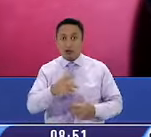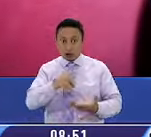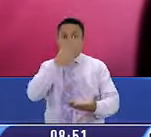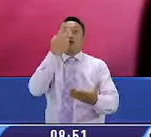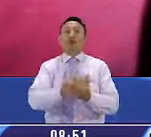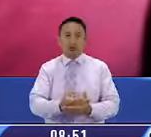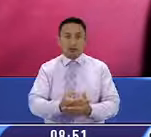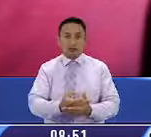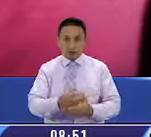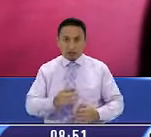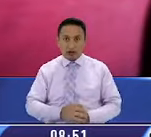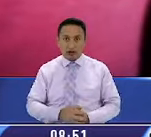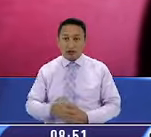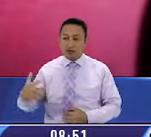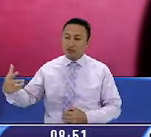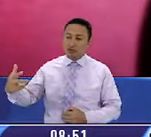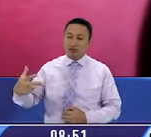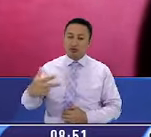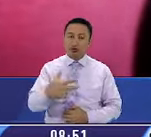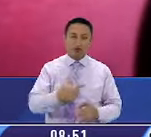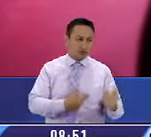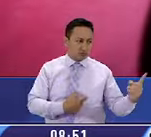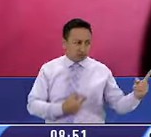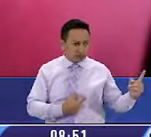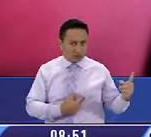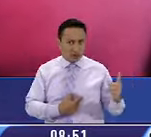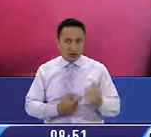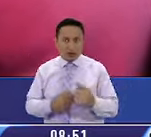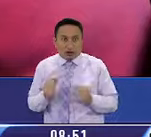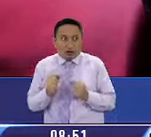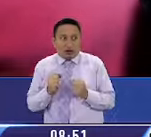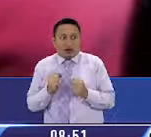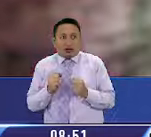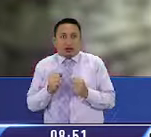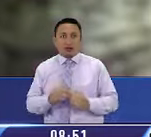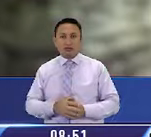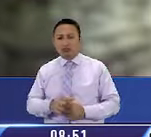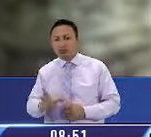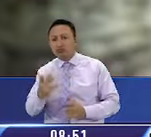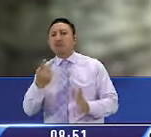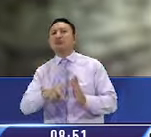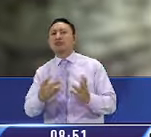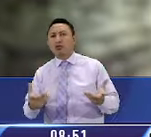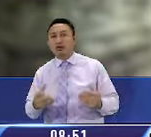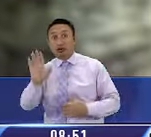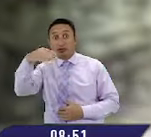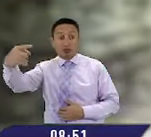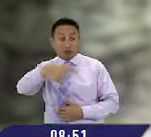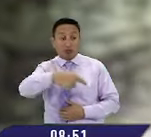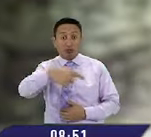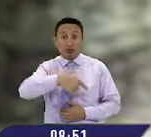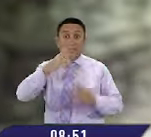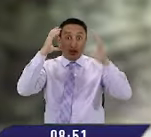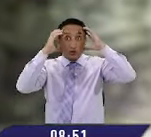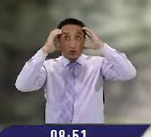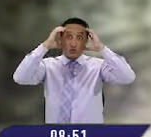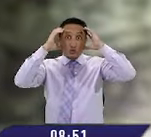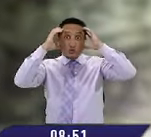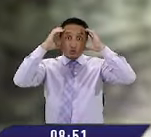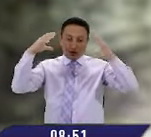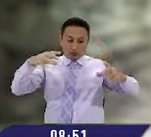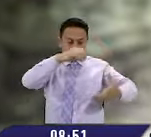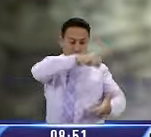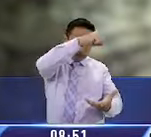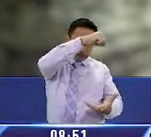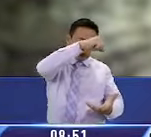pero como yo pasé para allá, igual te regresé y estaban asustados. ¿Ya? Y ahí me dijeron que habían visto un cráneo